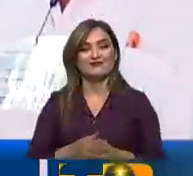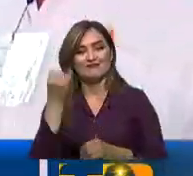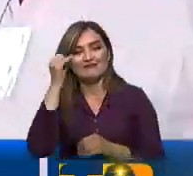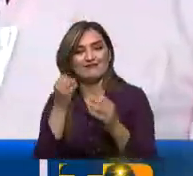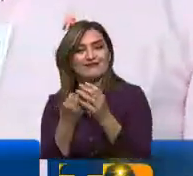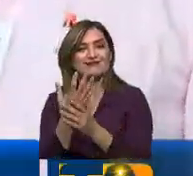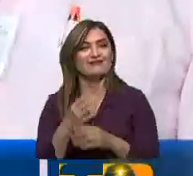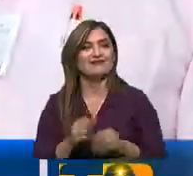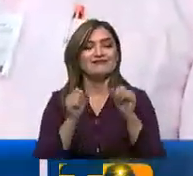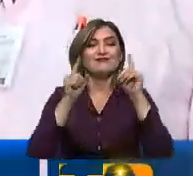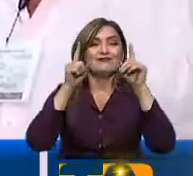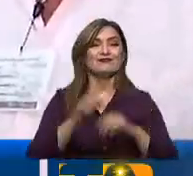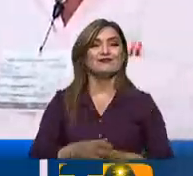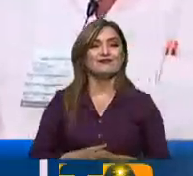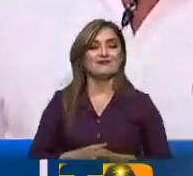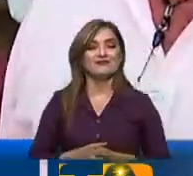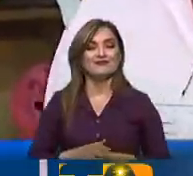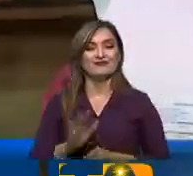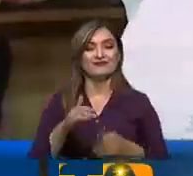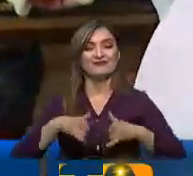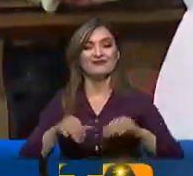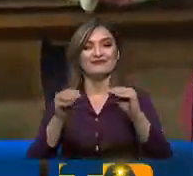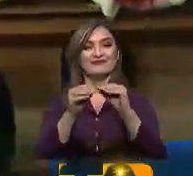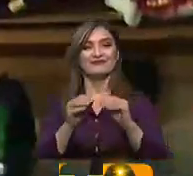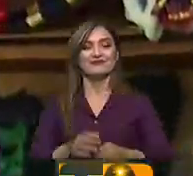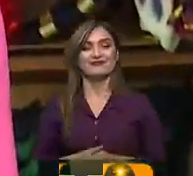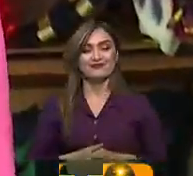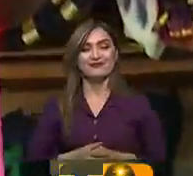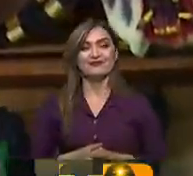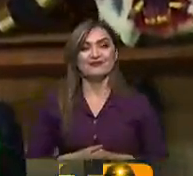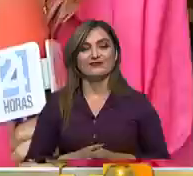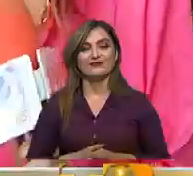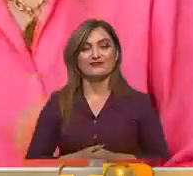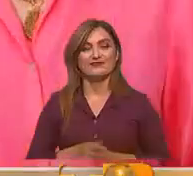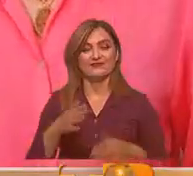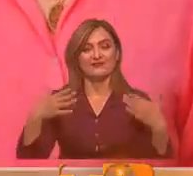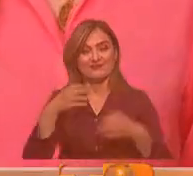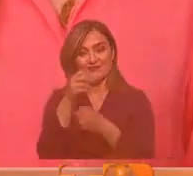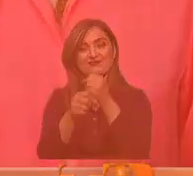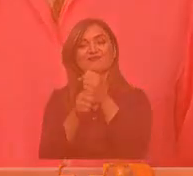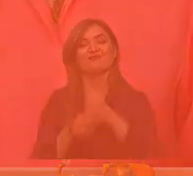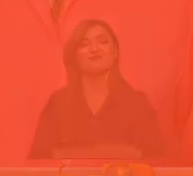creatividad increíble. Así que me despido, regreso a estudios, pero no sin antes decirles feliz año.